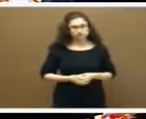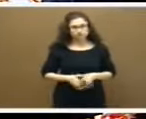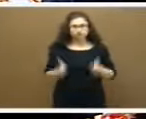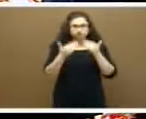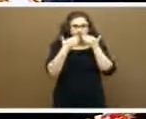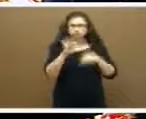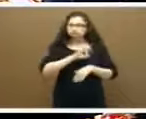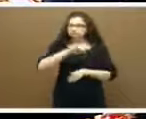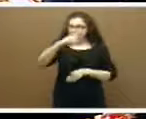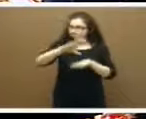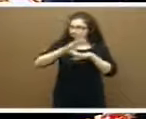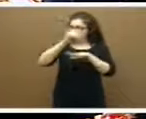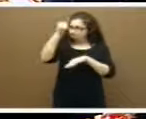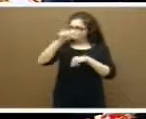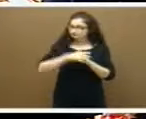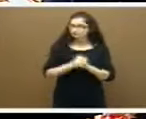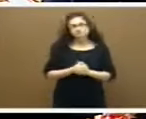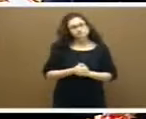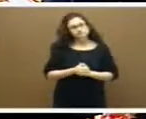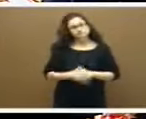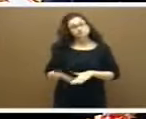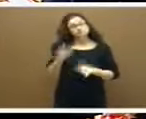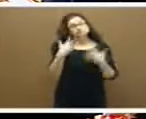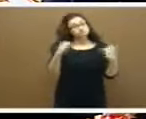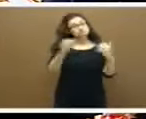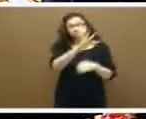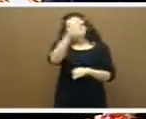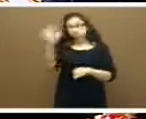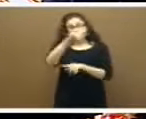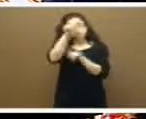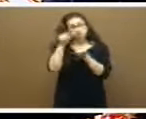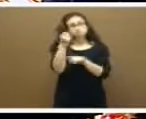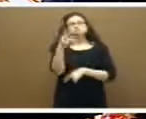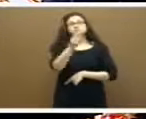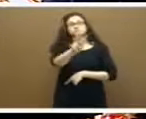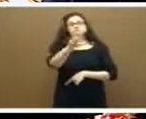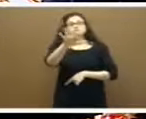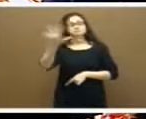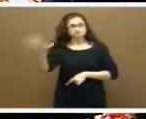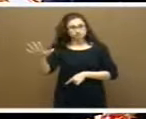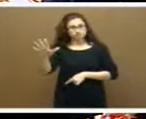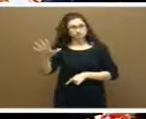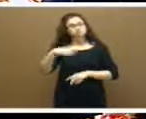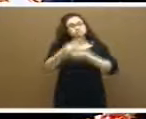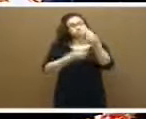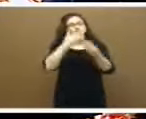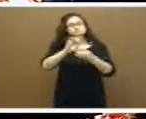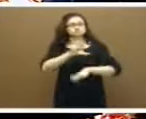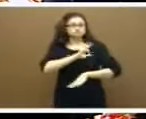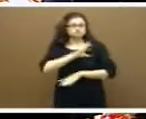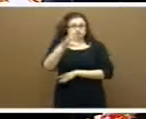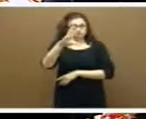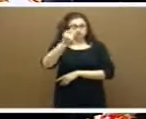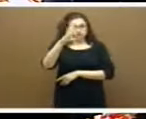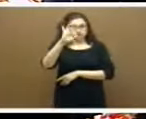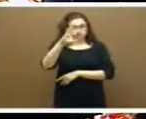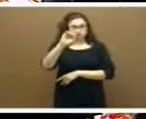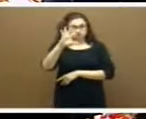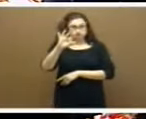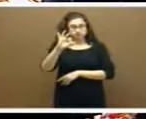Muchas gracias, señor consejero. Señorías, la siguiente pregunta es la número 255, formulada por el señor Casco, que tiene la